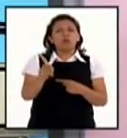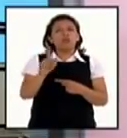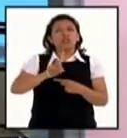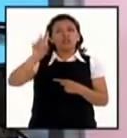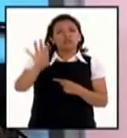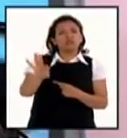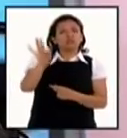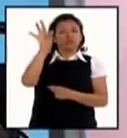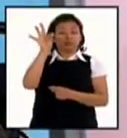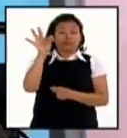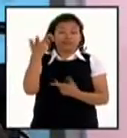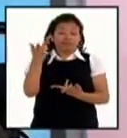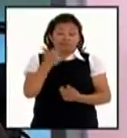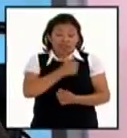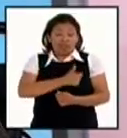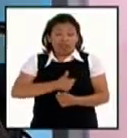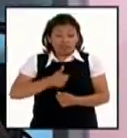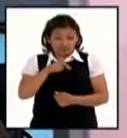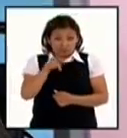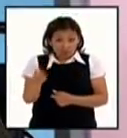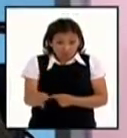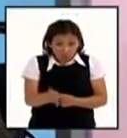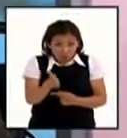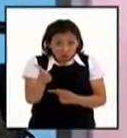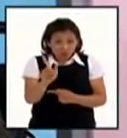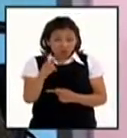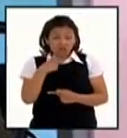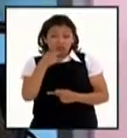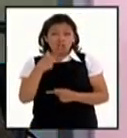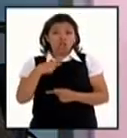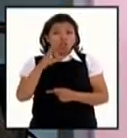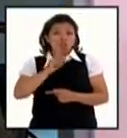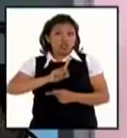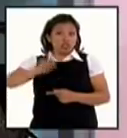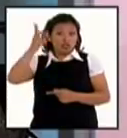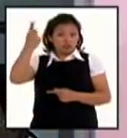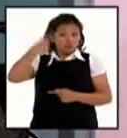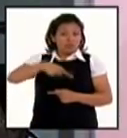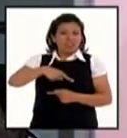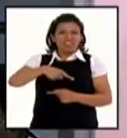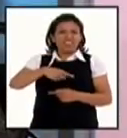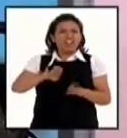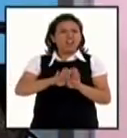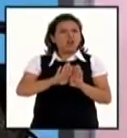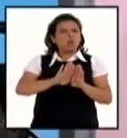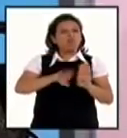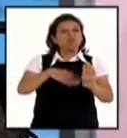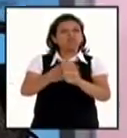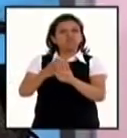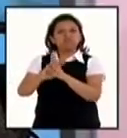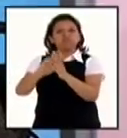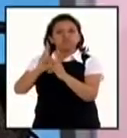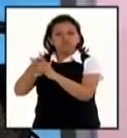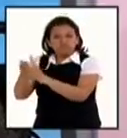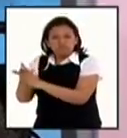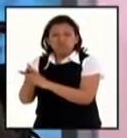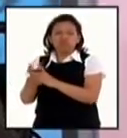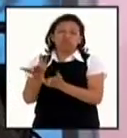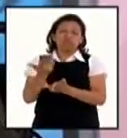Dios. Lo lamentable es que estos pueblos, en nombre de Dios, han cometido muchos crímenes lamentables,